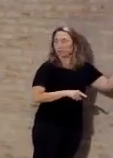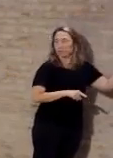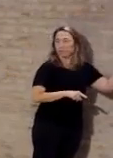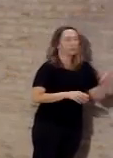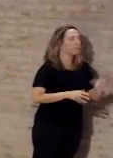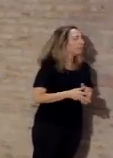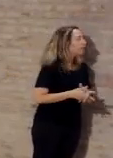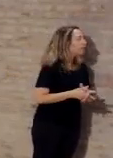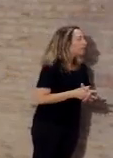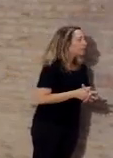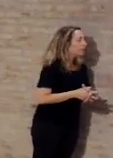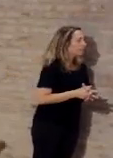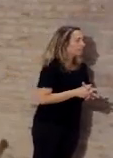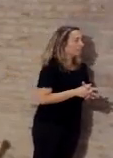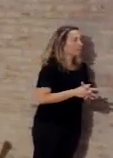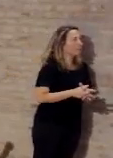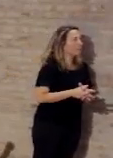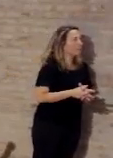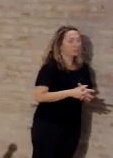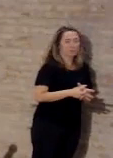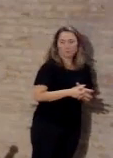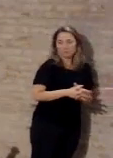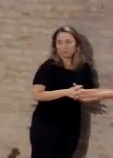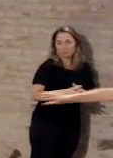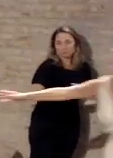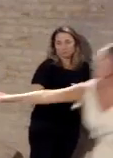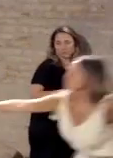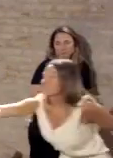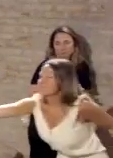ganas bueno d n